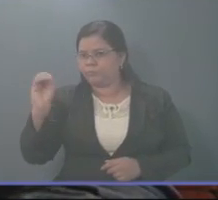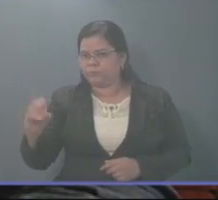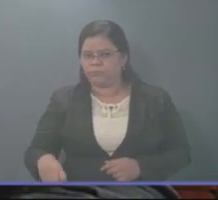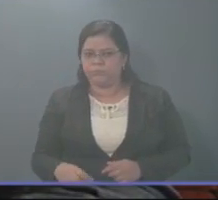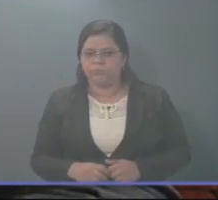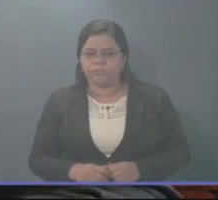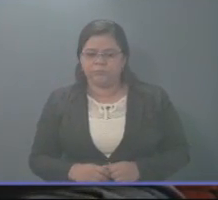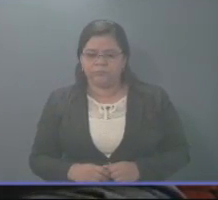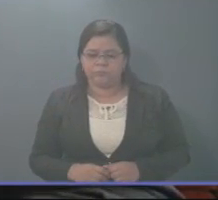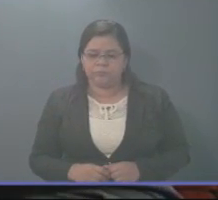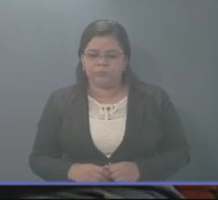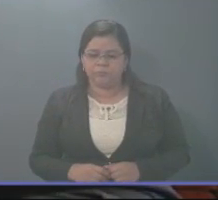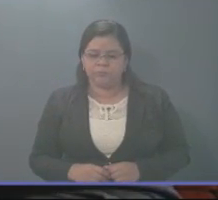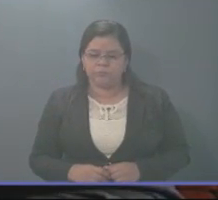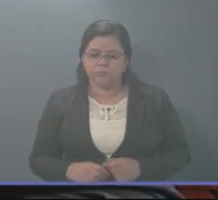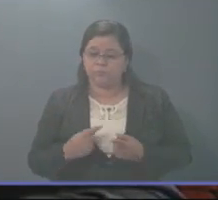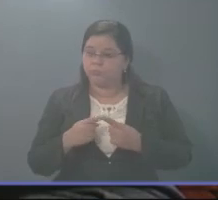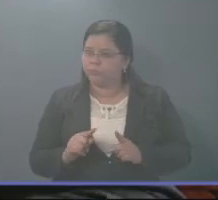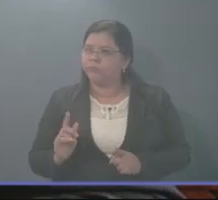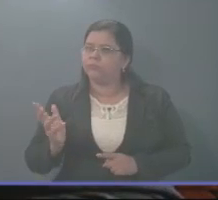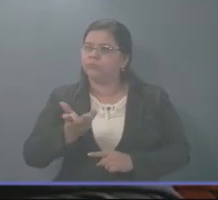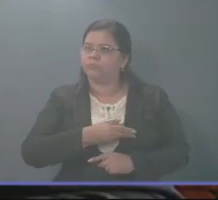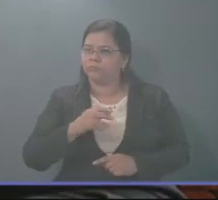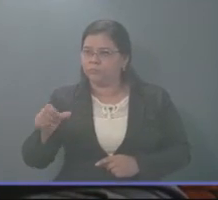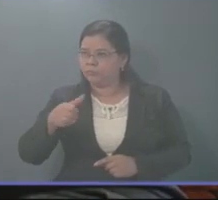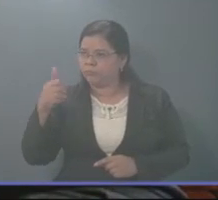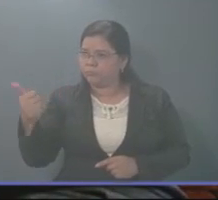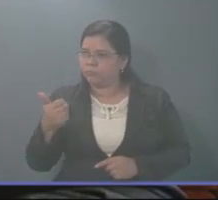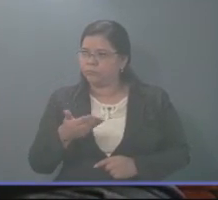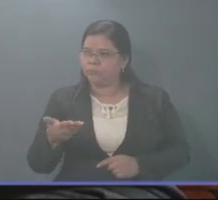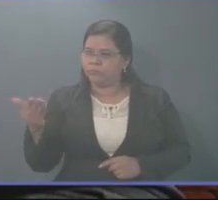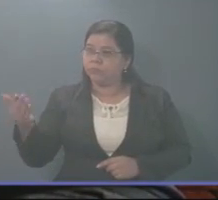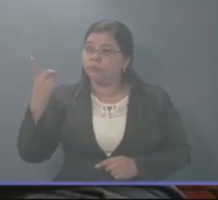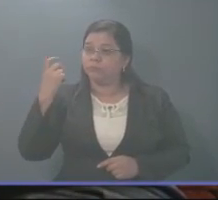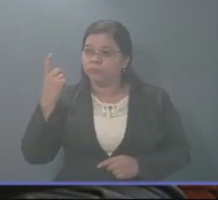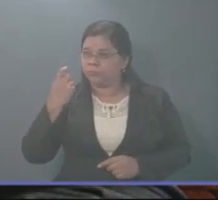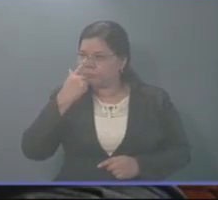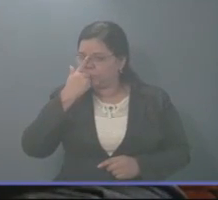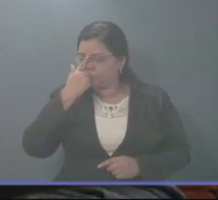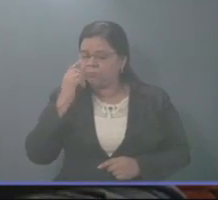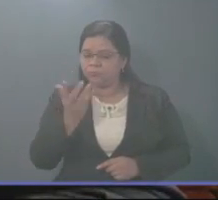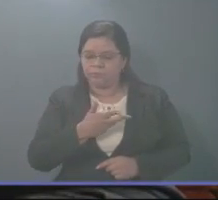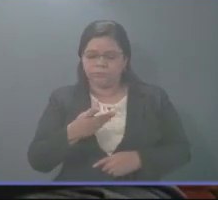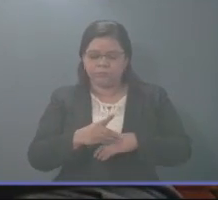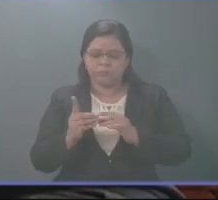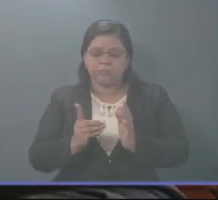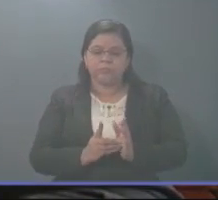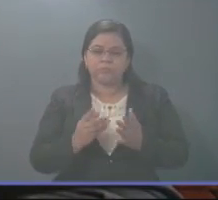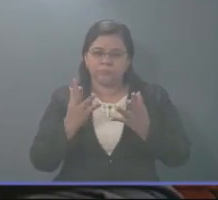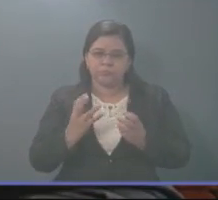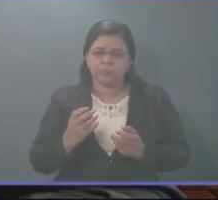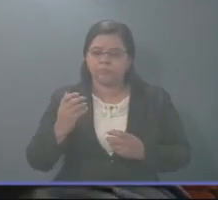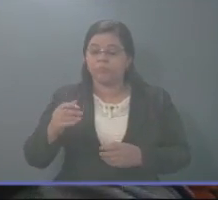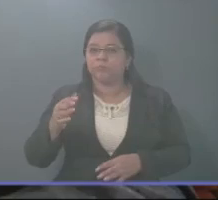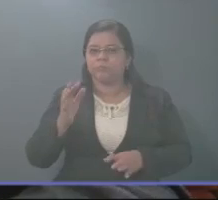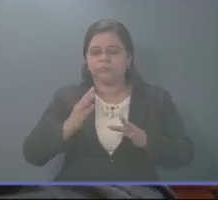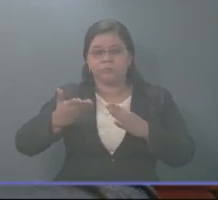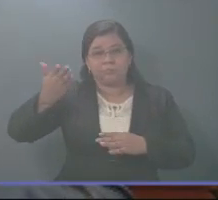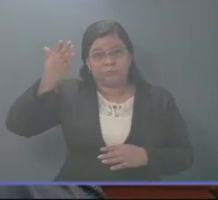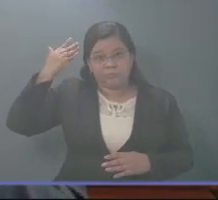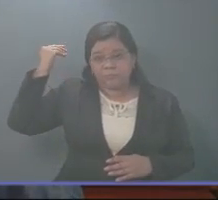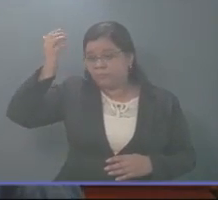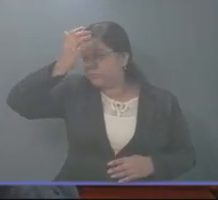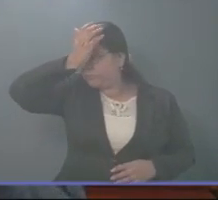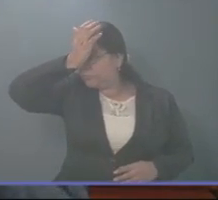20%. Y es que tenemos otra tarea pendiente como diputados, y es enmendar errores que se cometieron en el